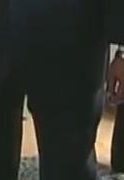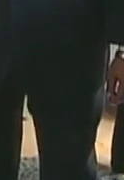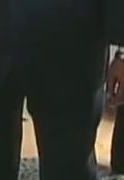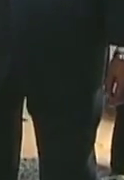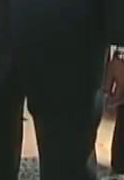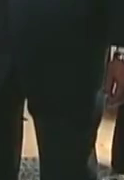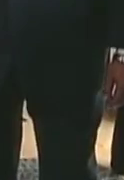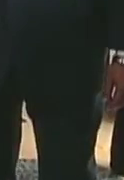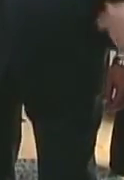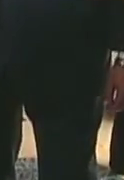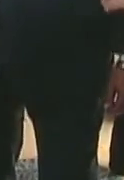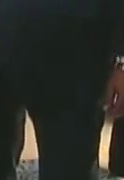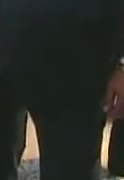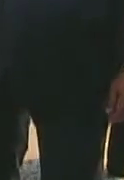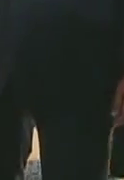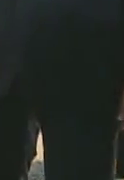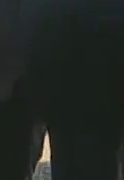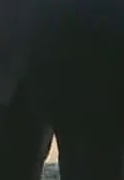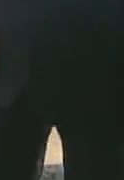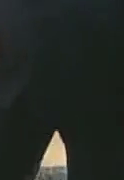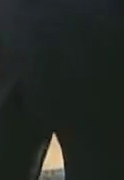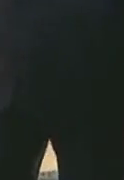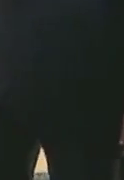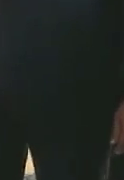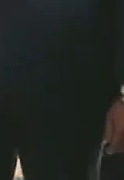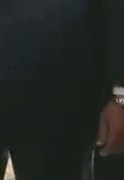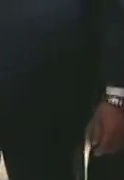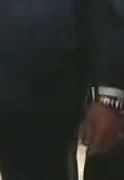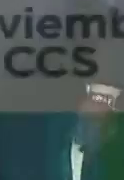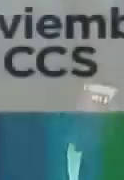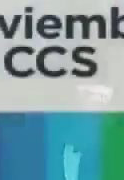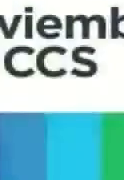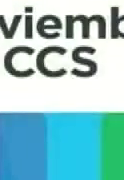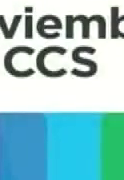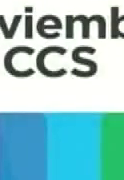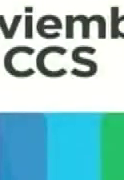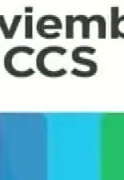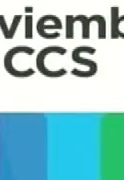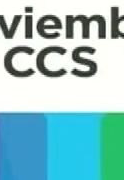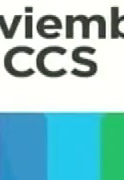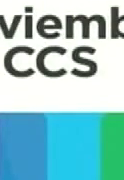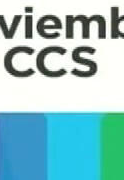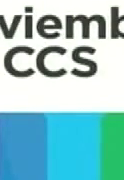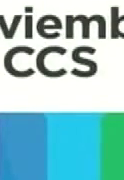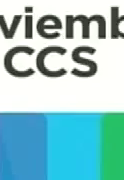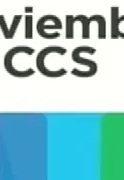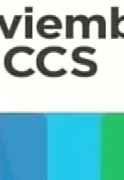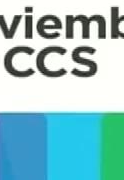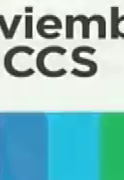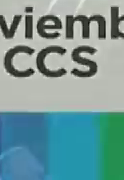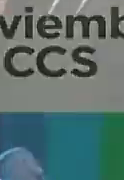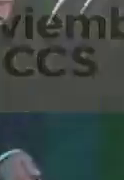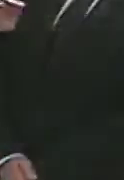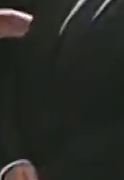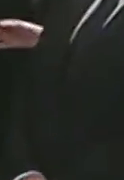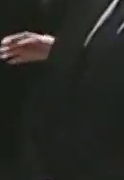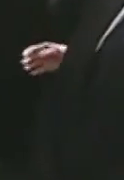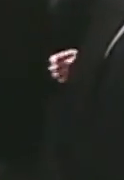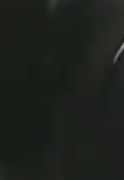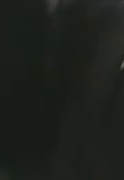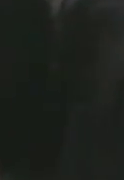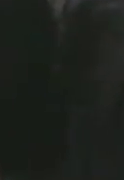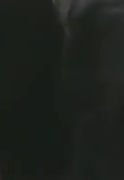del Turquía al presidente de la República, Nicolás Maduro Moros. Utiliza el agua, posteriormente puede plasmar